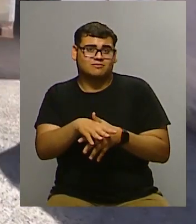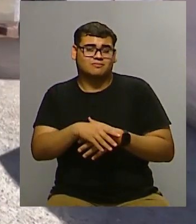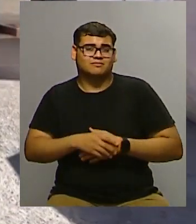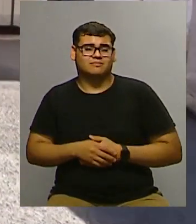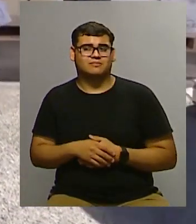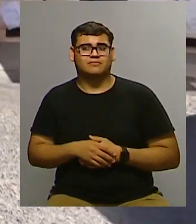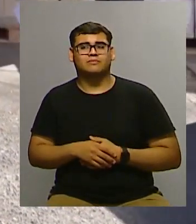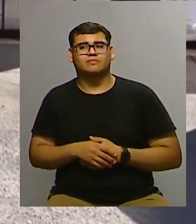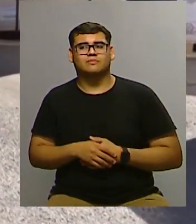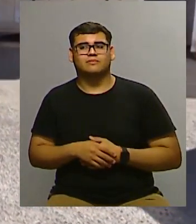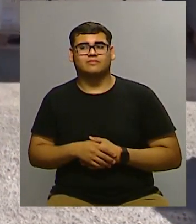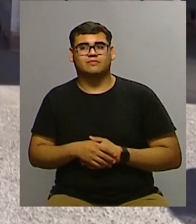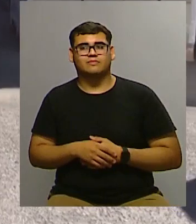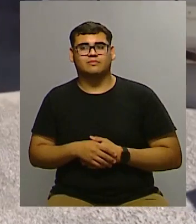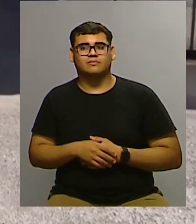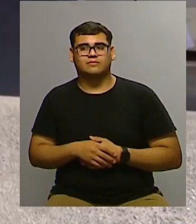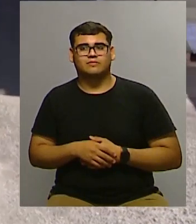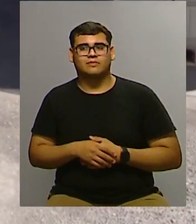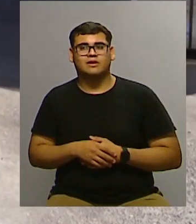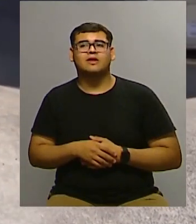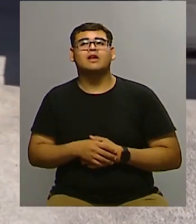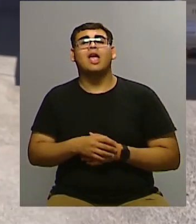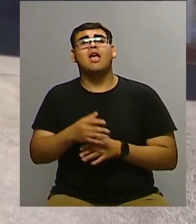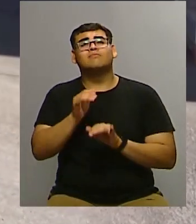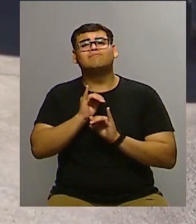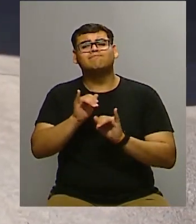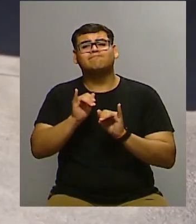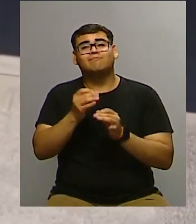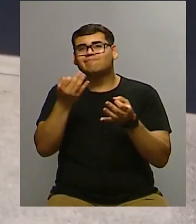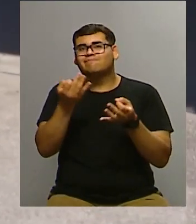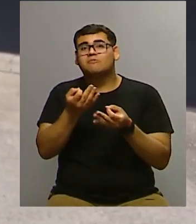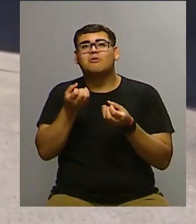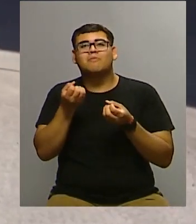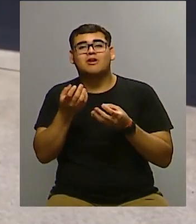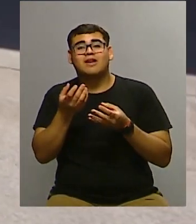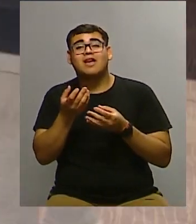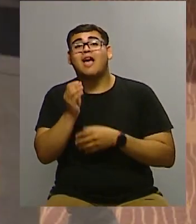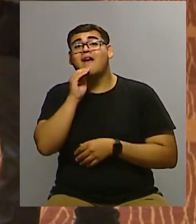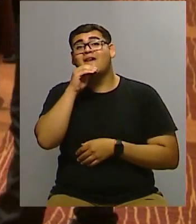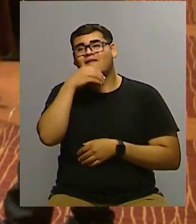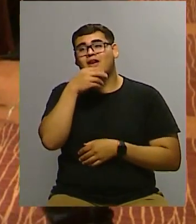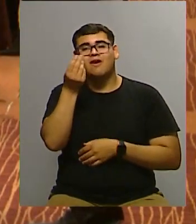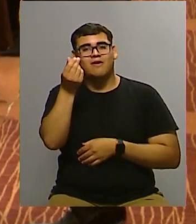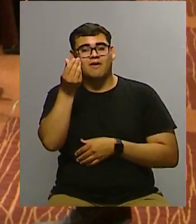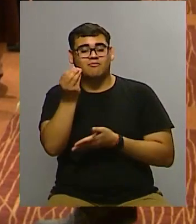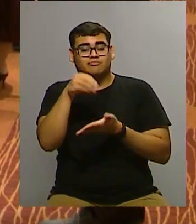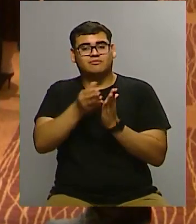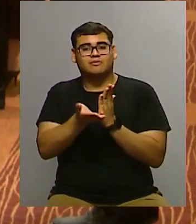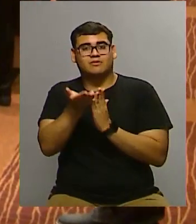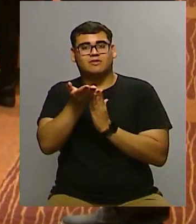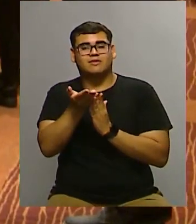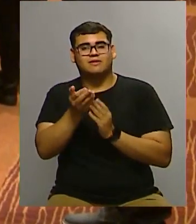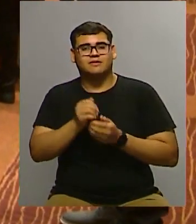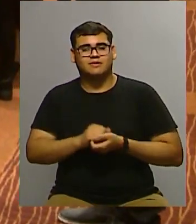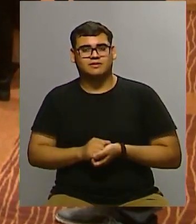granel. Digamos, la buena noticia, entre comillas, es que el vino con valor agregado, que es el que nos importa, que es el